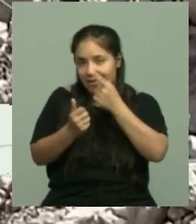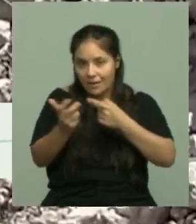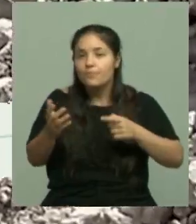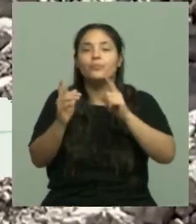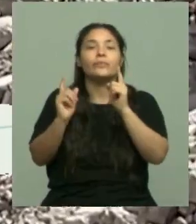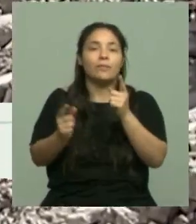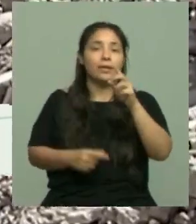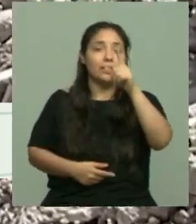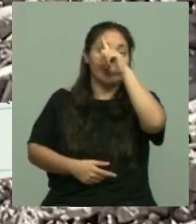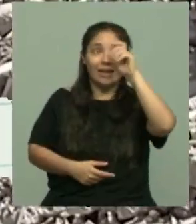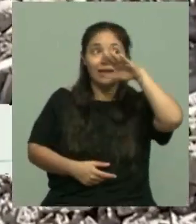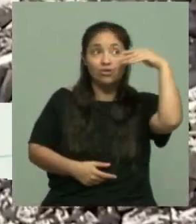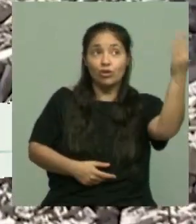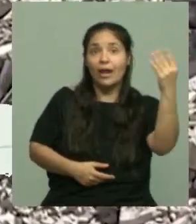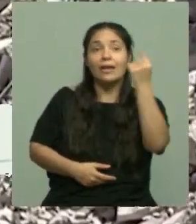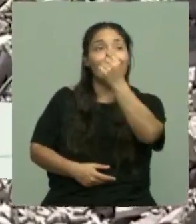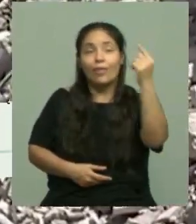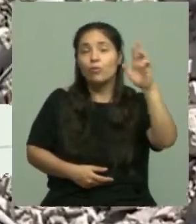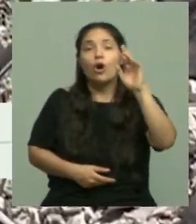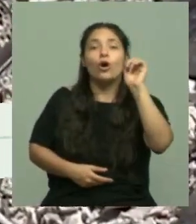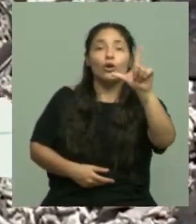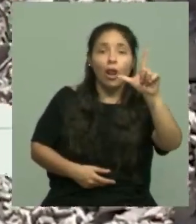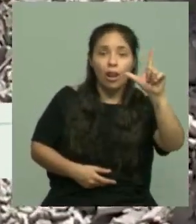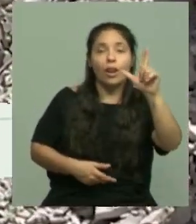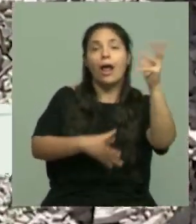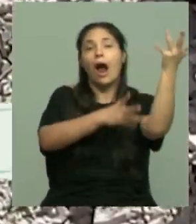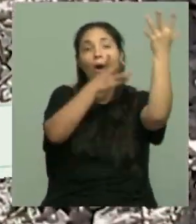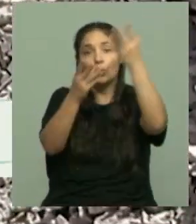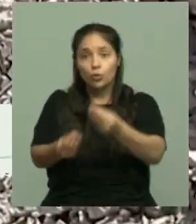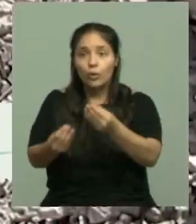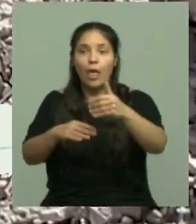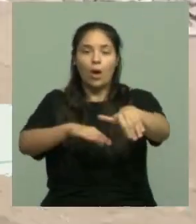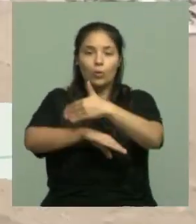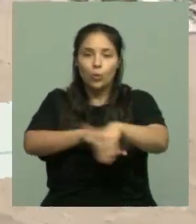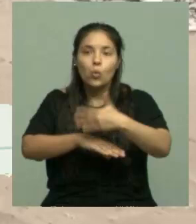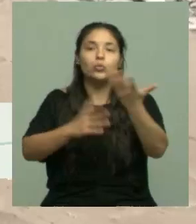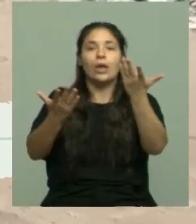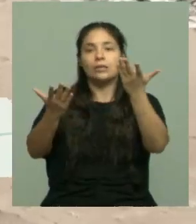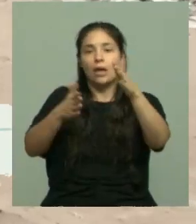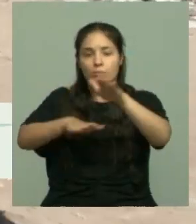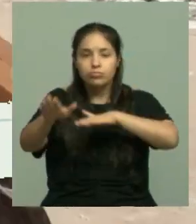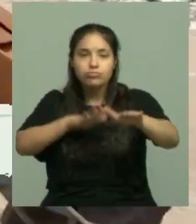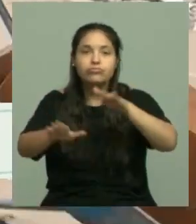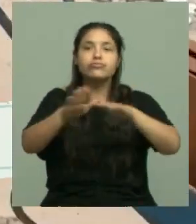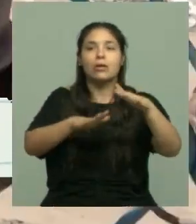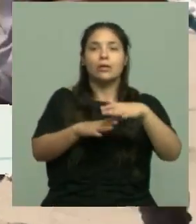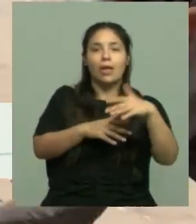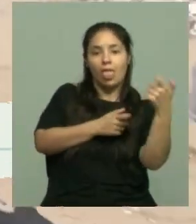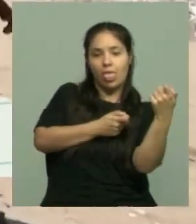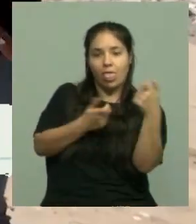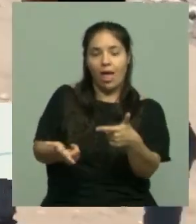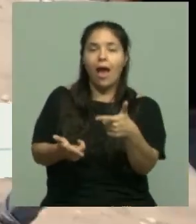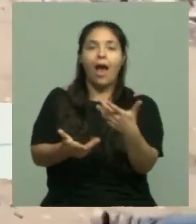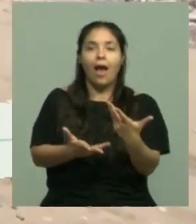veedores internacionales para poder proyectar con una ruta y una planificación una potencial autonomía para una Gaza que